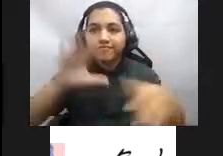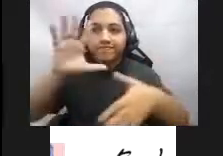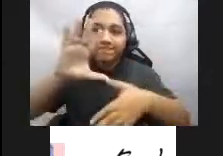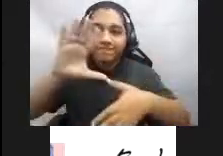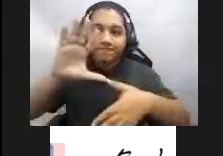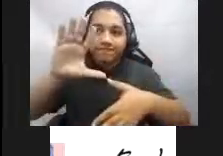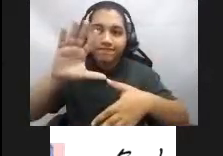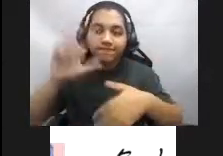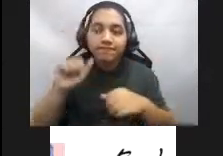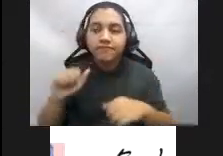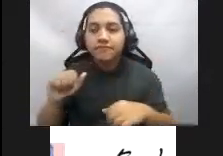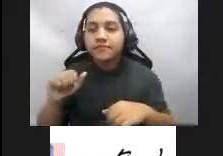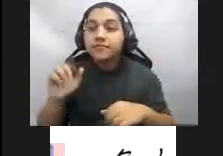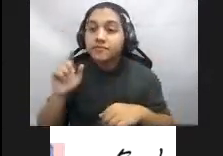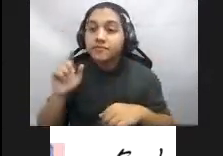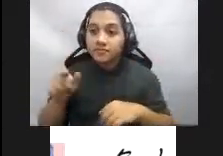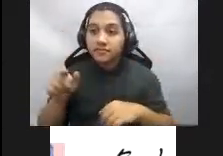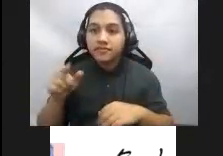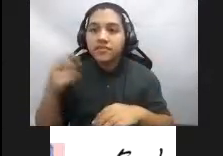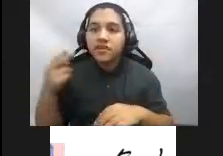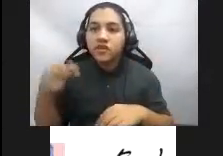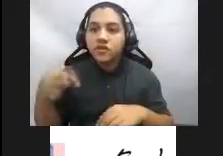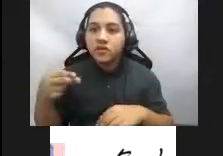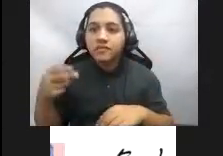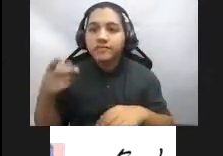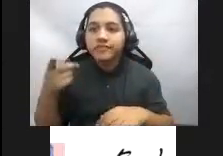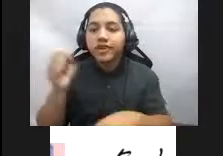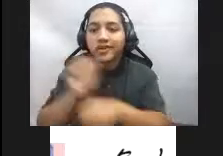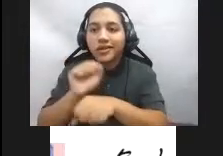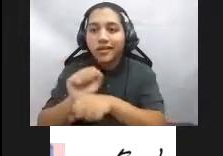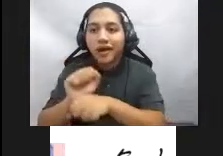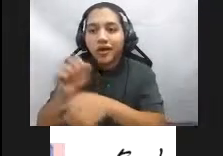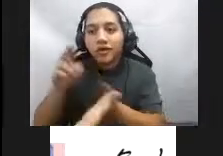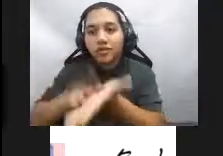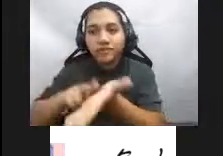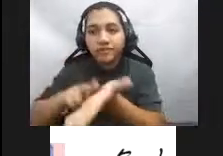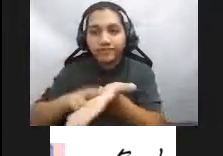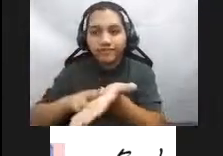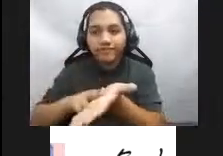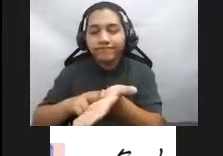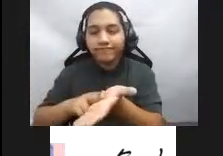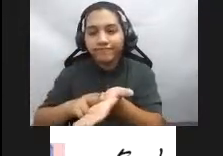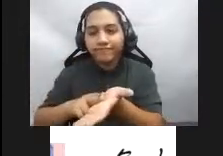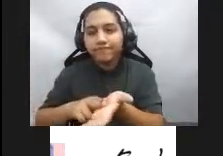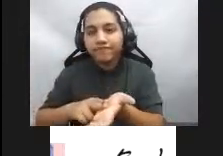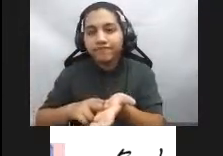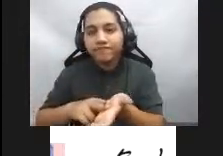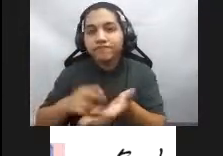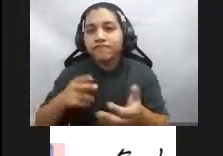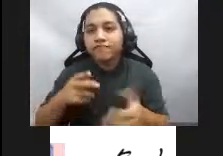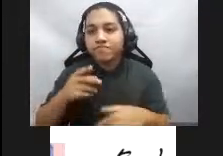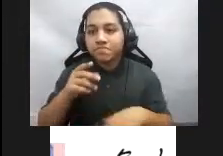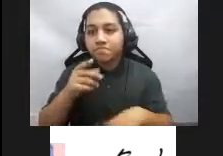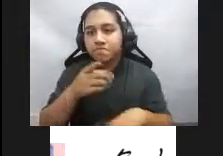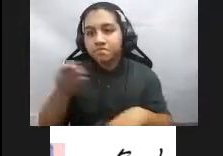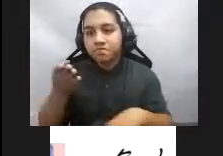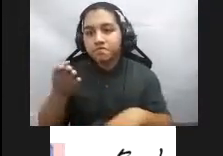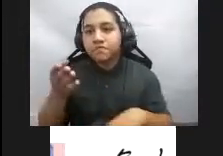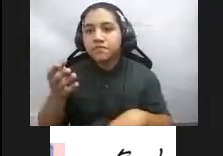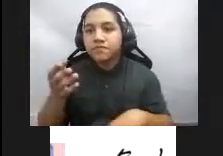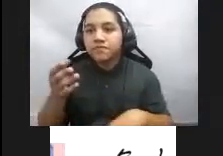que se conoce en la historia como los trabajadores contractuales o los indentured laborers. Estamos hablando